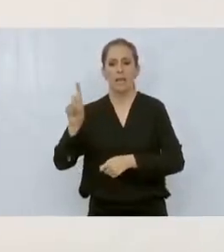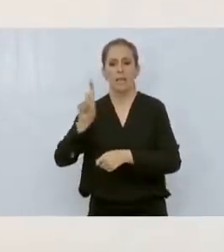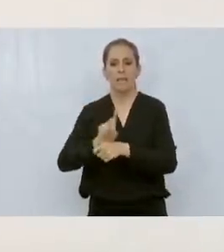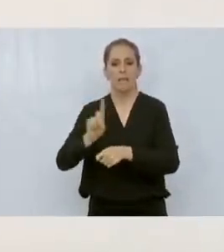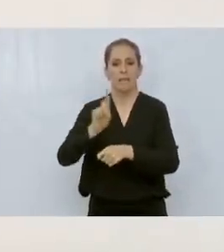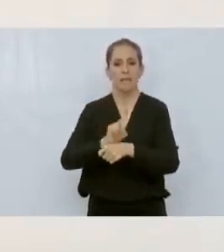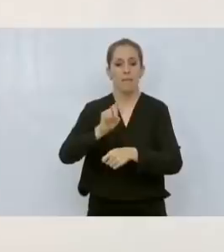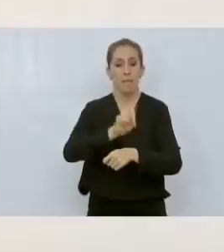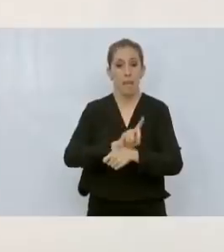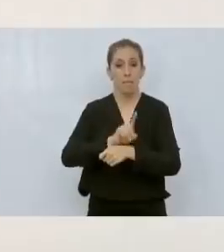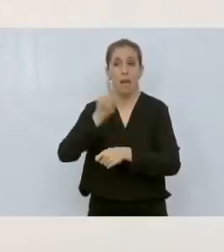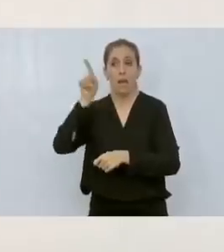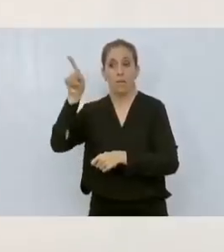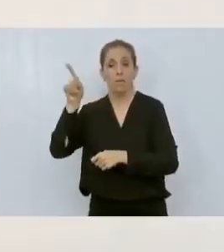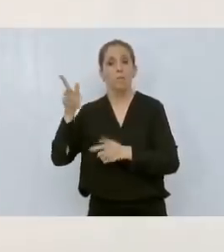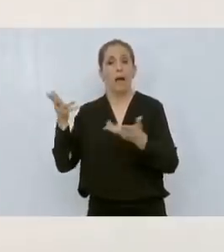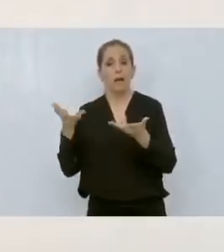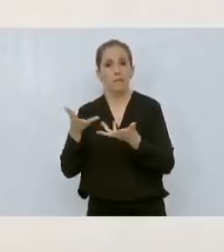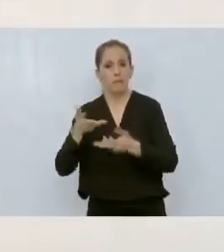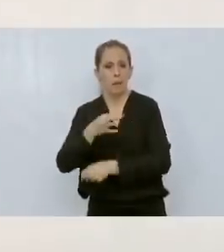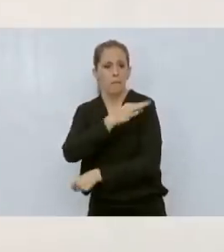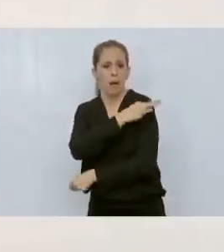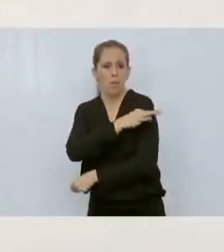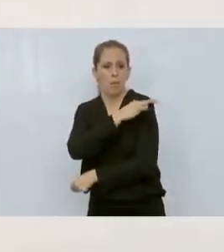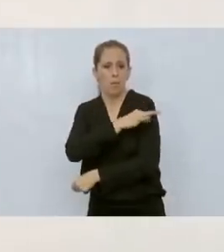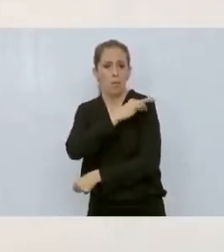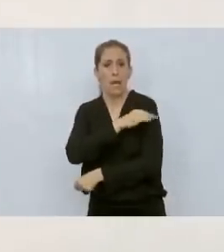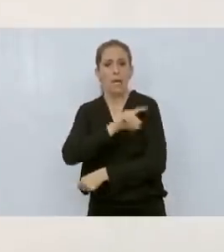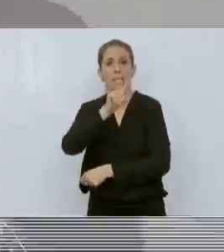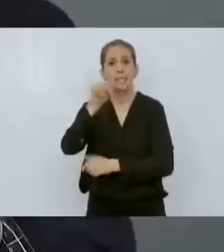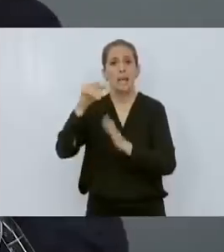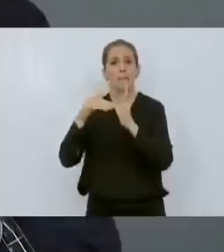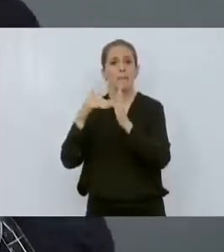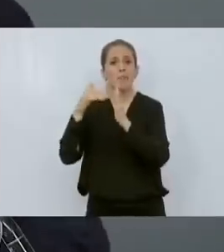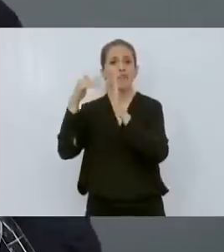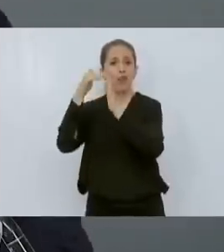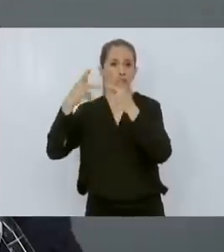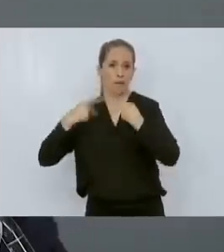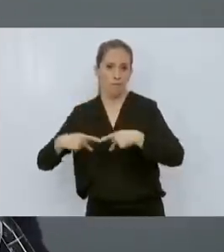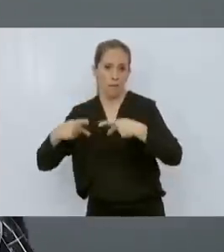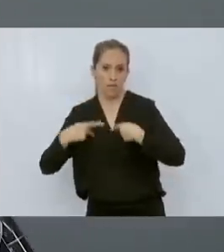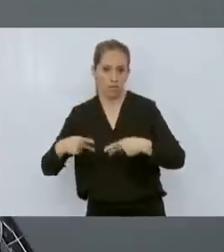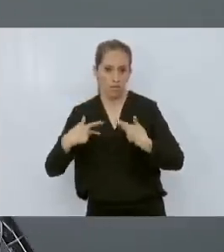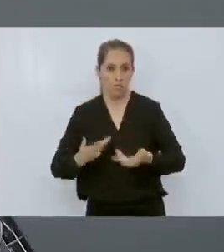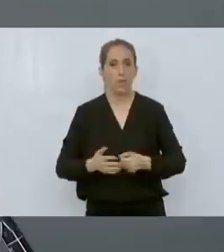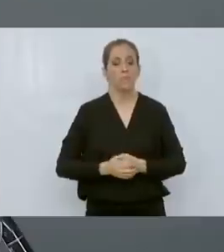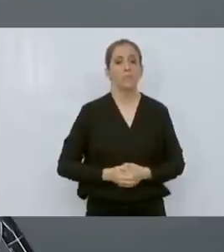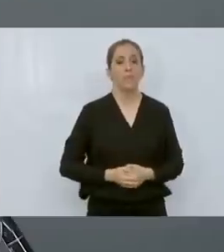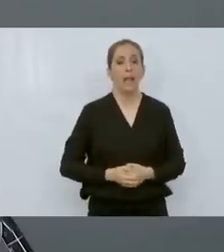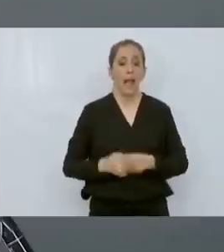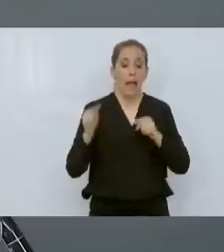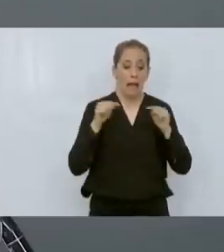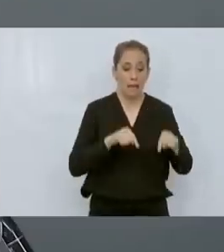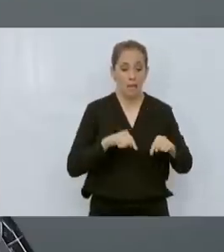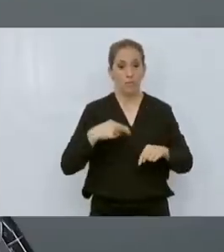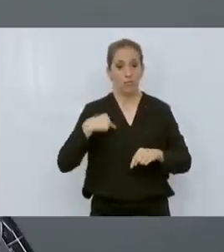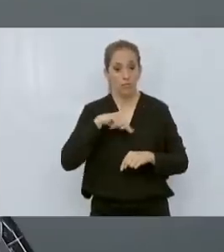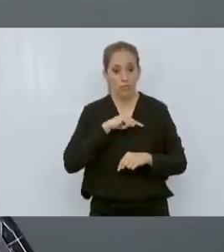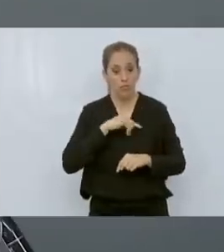100 millones de personas. Nosotros queremos para finales de marzo